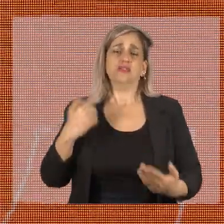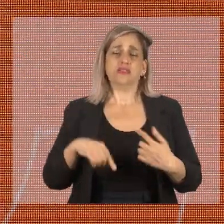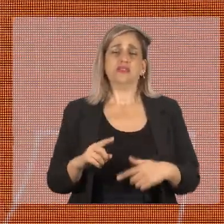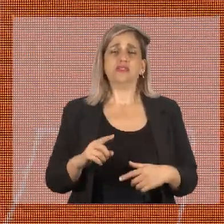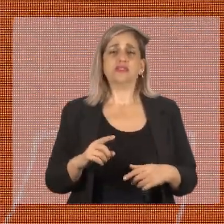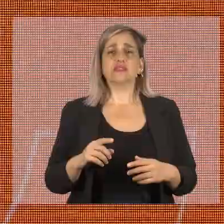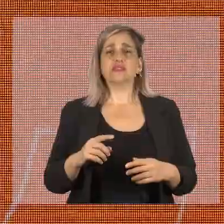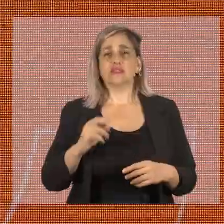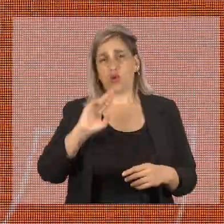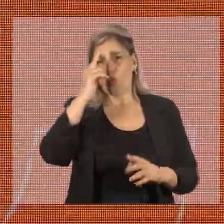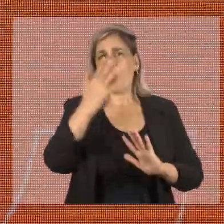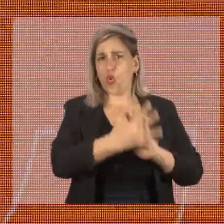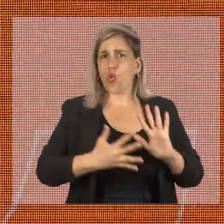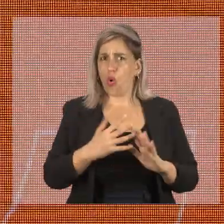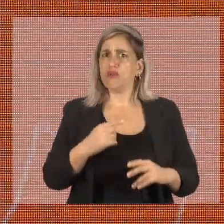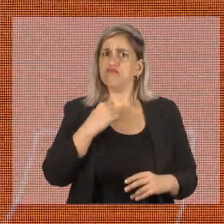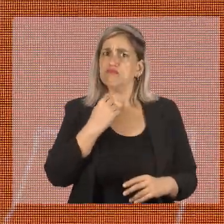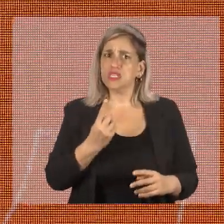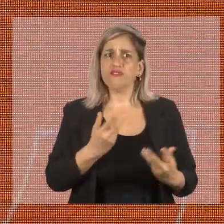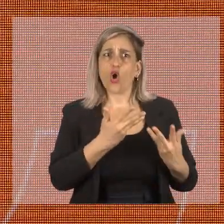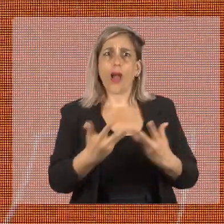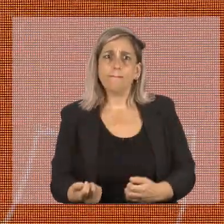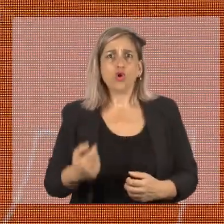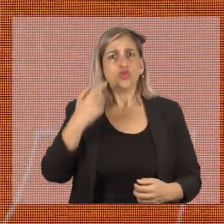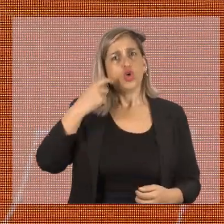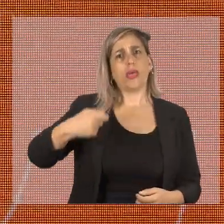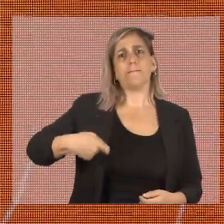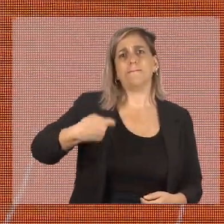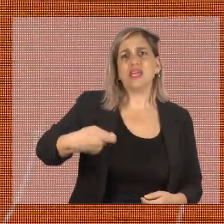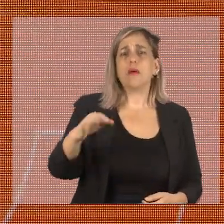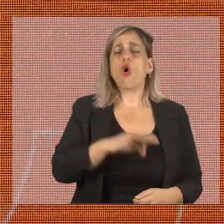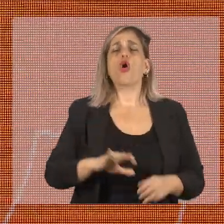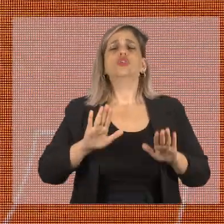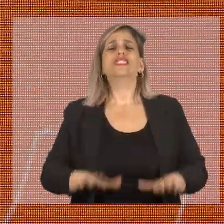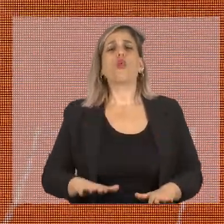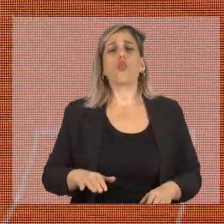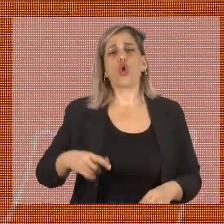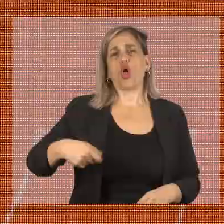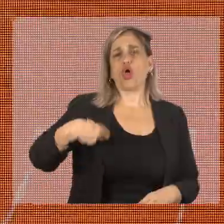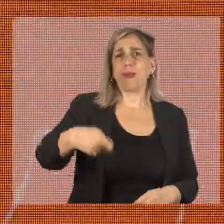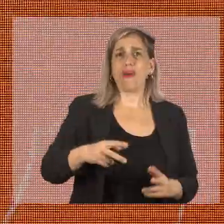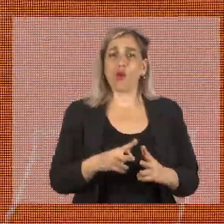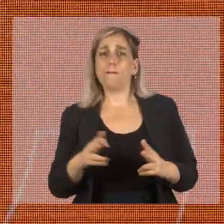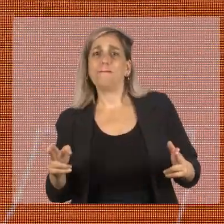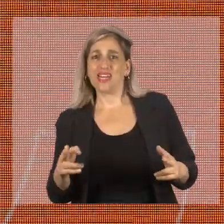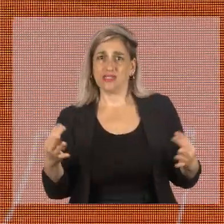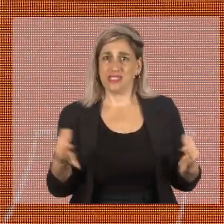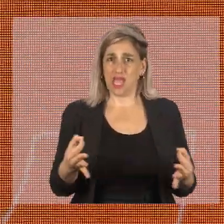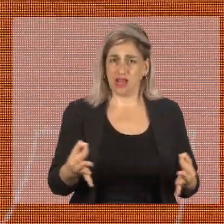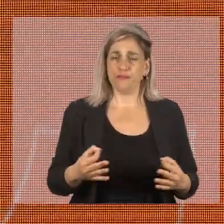escuchado a lo largo y ancho del país, que sirvió para sostener, o el seguro de paro